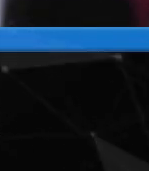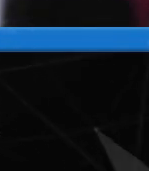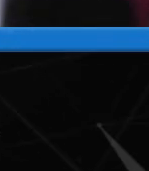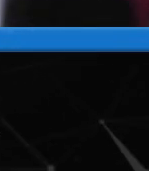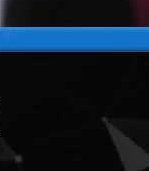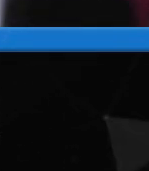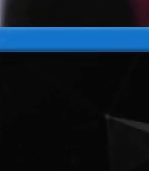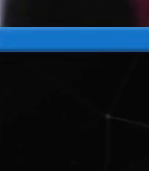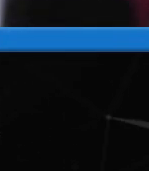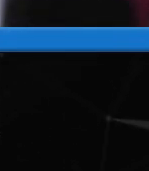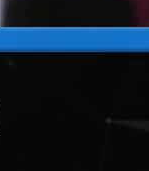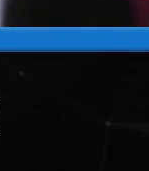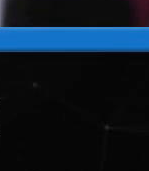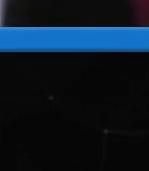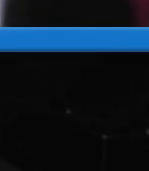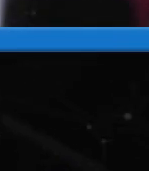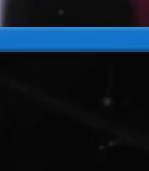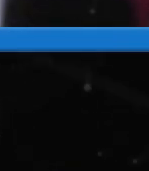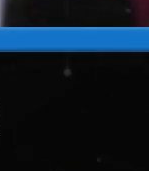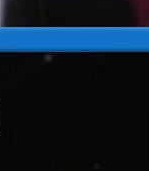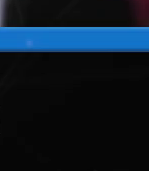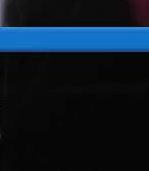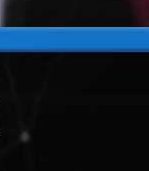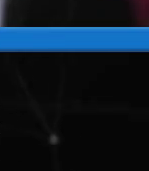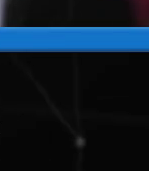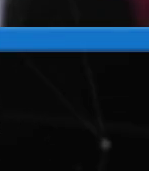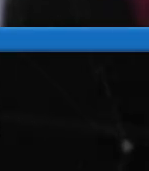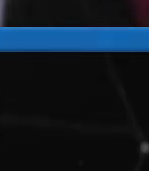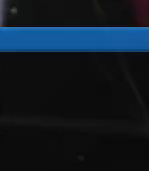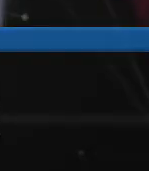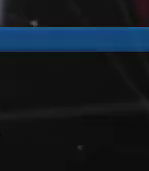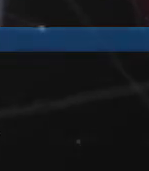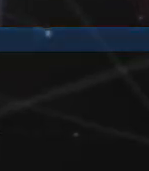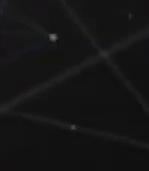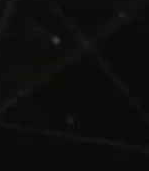En la conferencia de hoy, el presidente Andrés Manuel López Obrador.